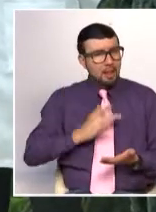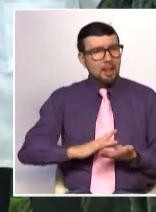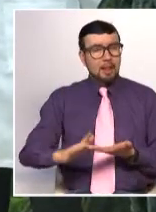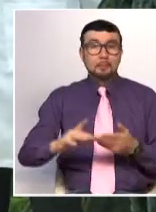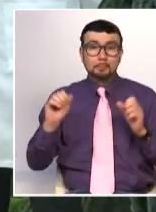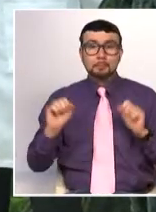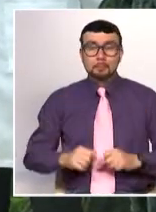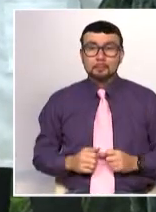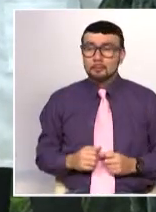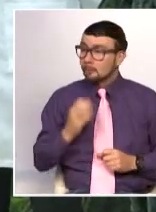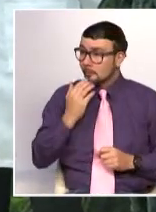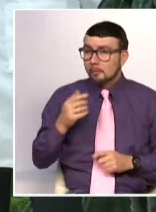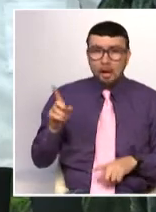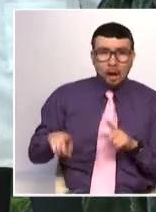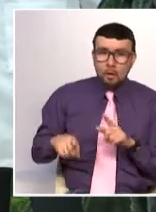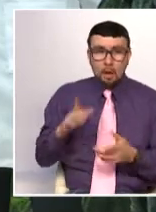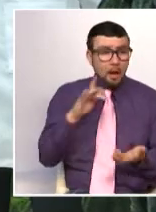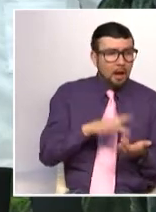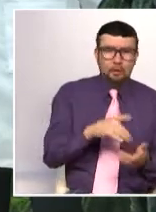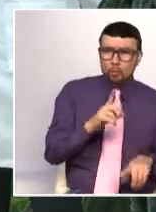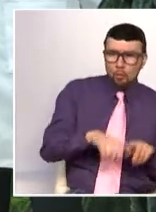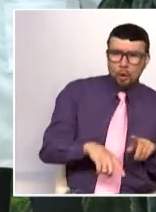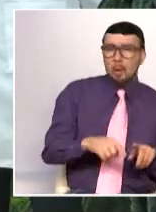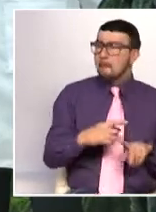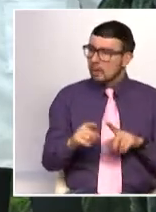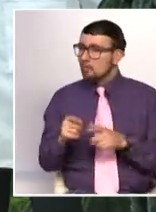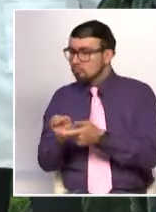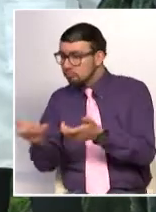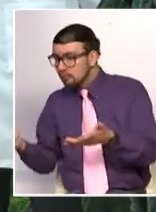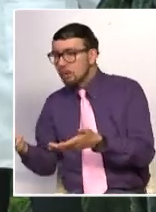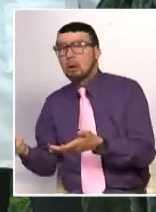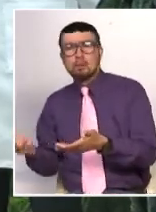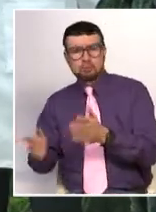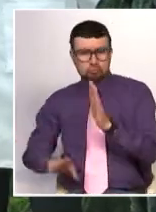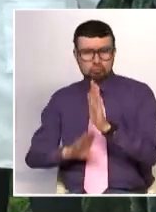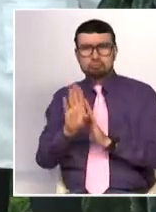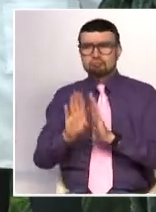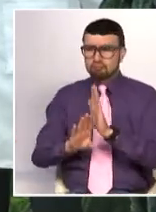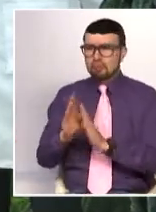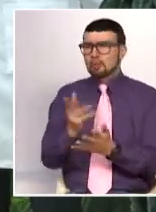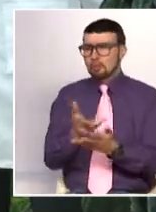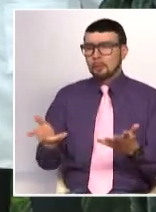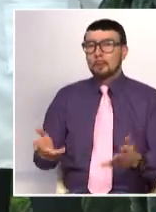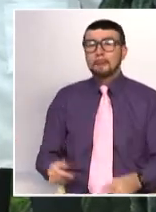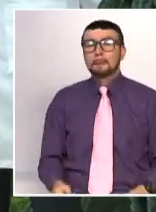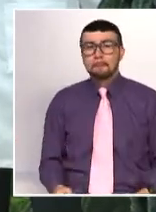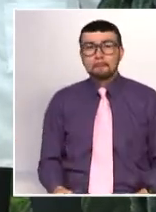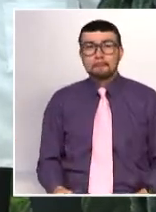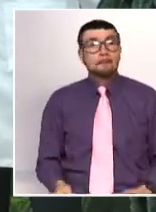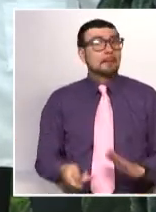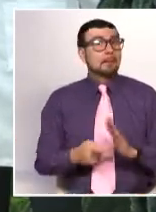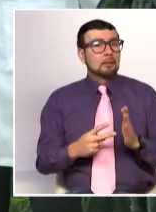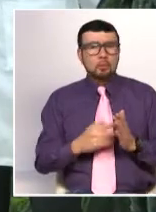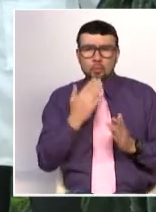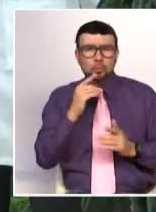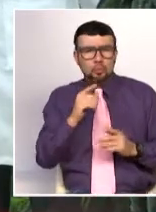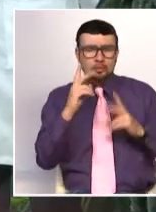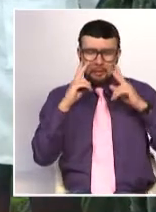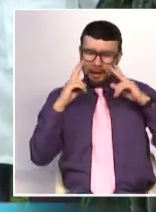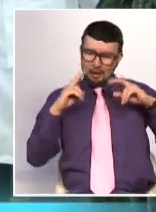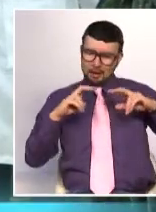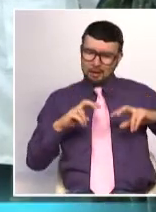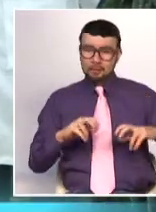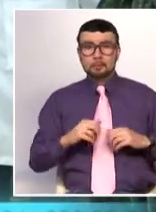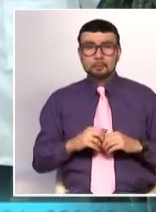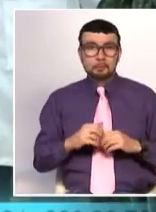contraindicaciones y los beneficios pues han sido maravillosos es decir que si ustedes analizan esto estamos hablando